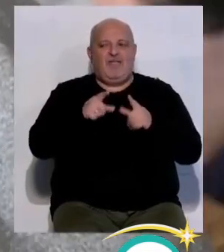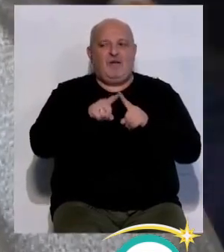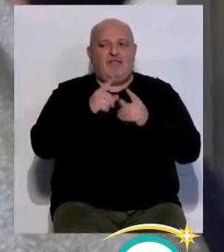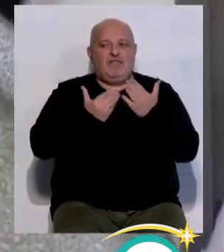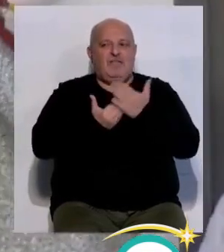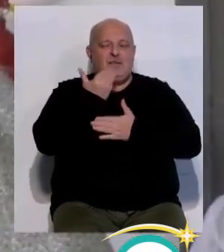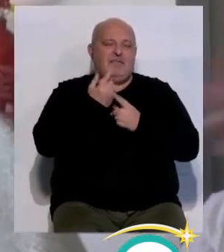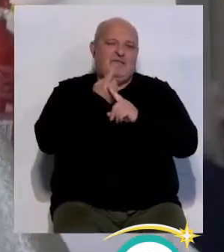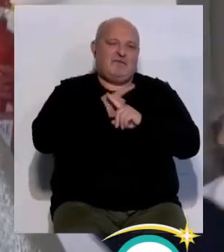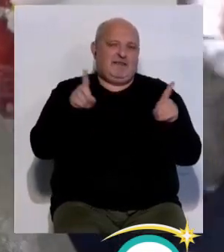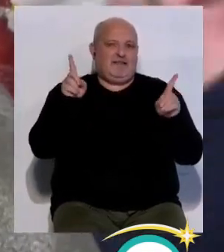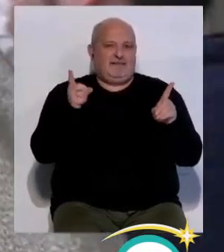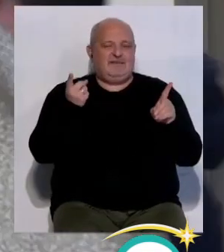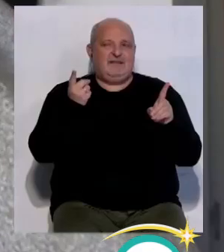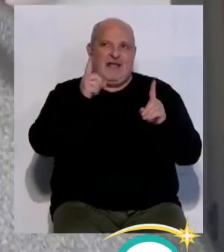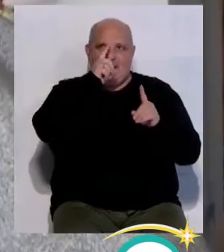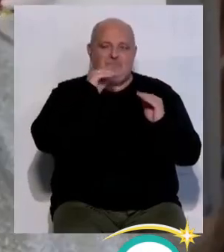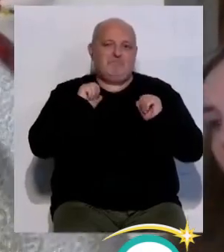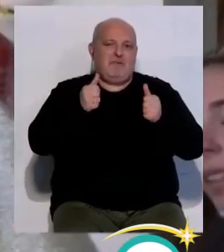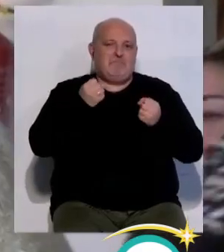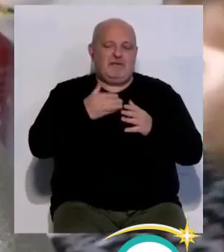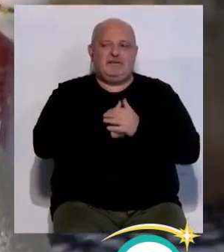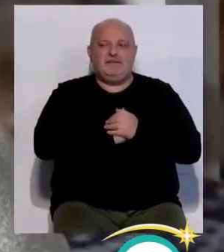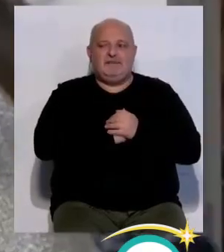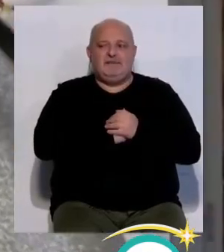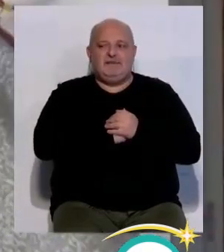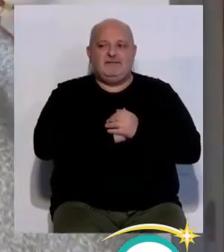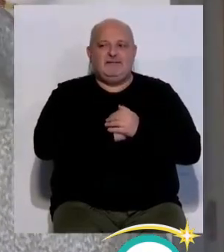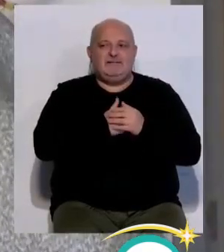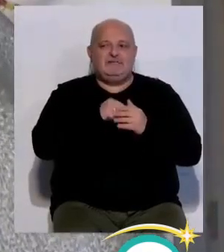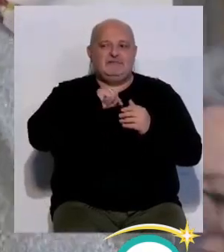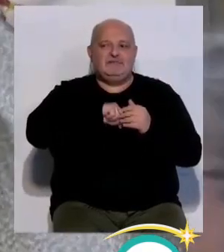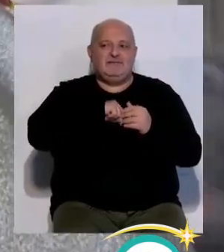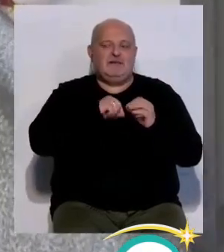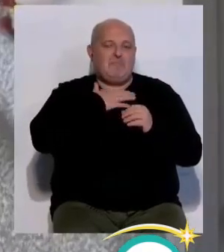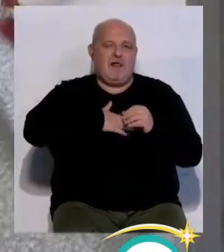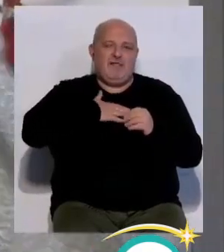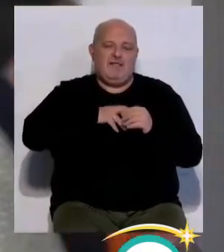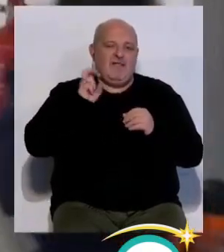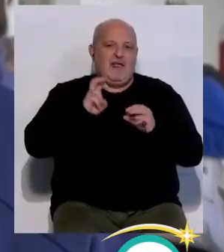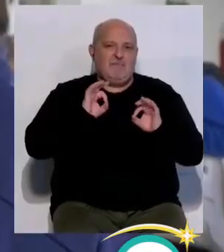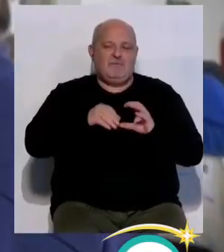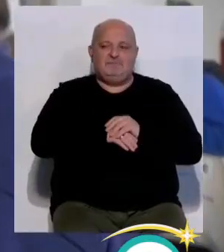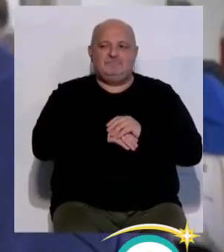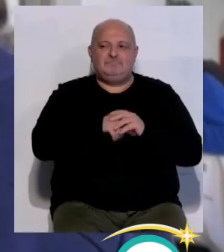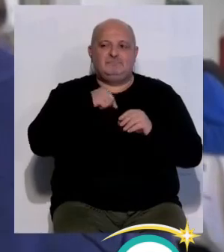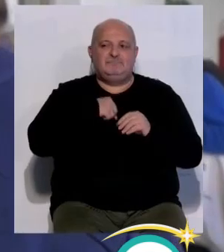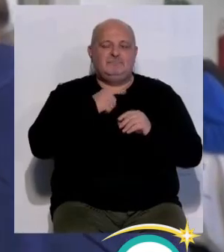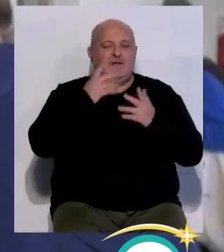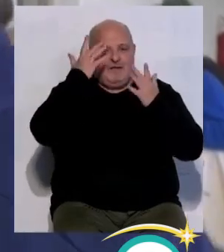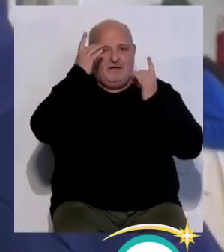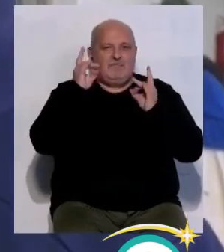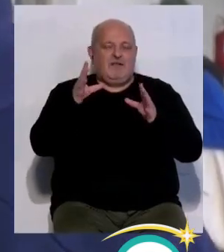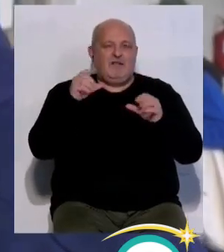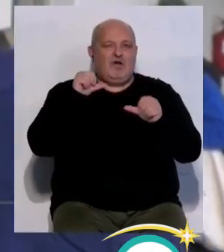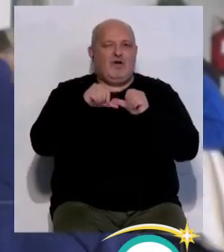el día que sea un poco diferente y empezar el año bien. Y entonces, pues ya te digo, es un placer estar aquí ahora mismo. Yo por fin voy a ver el objetivo